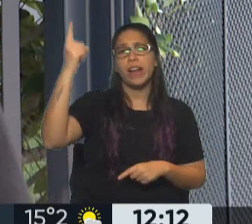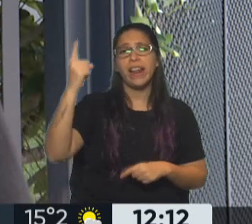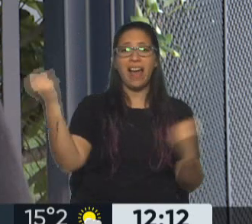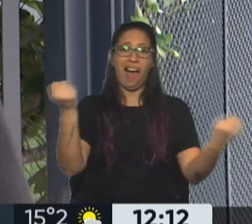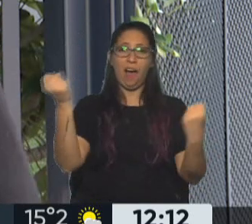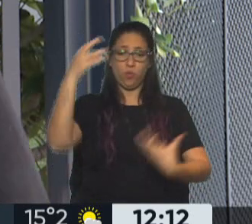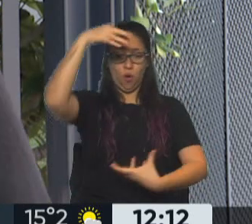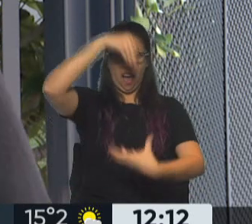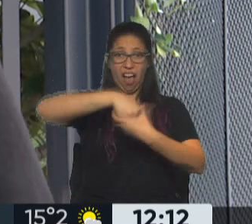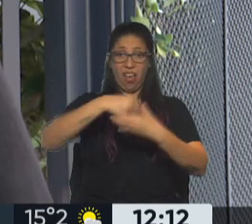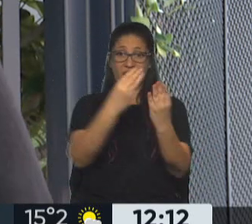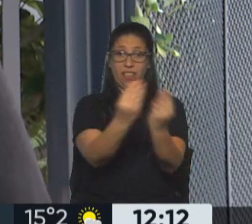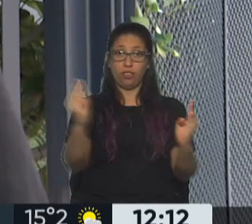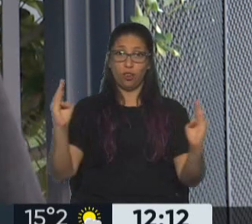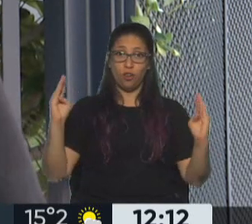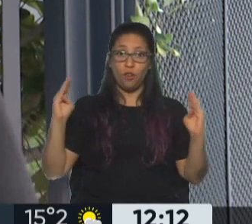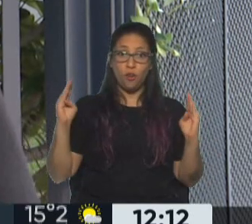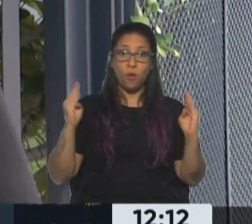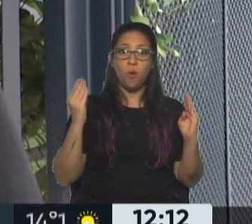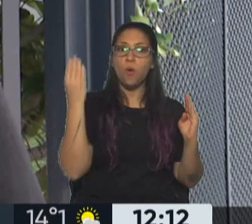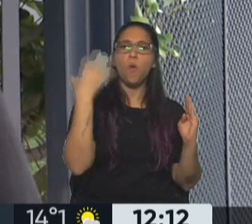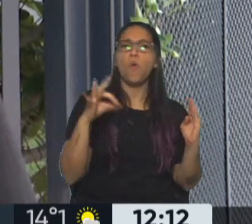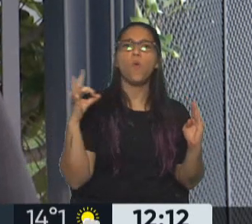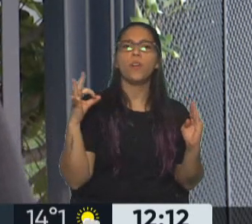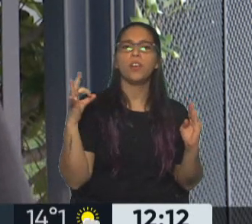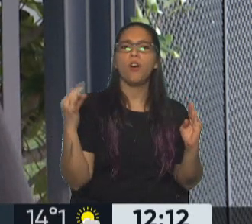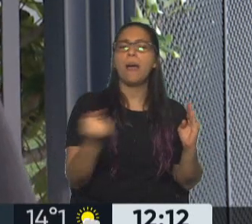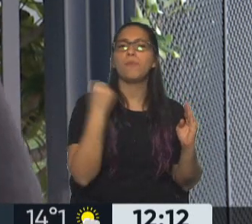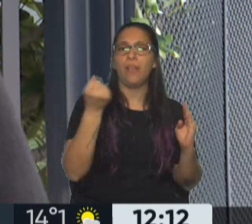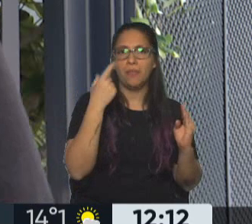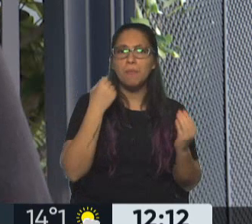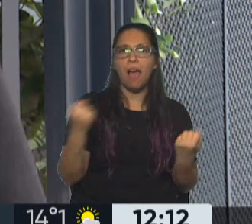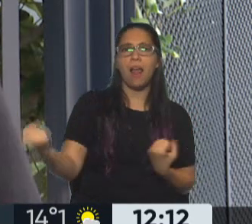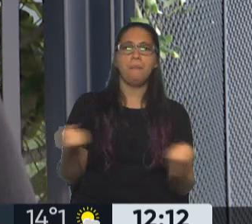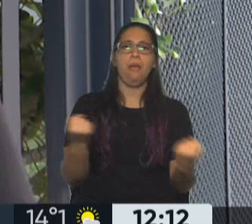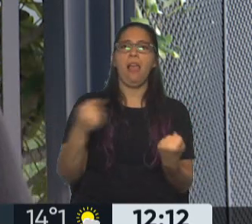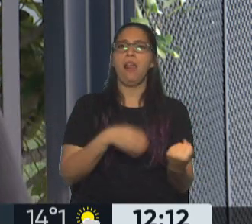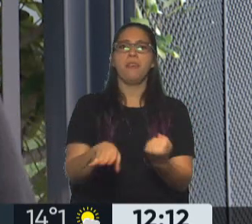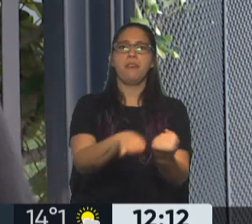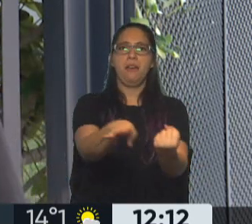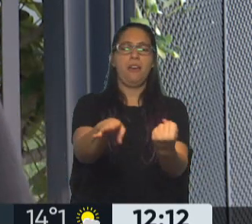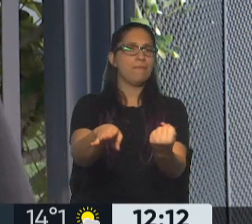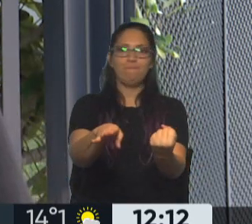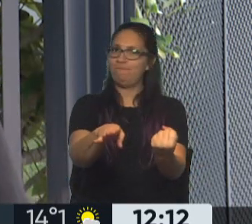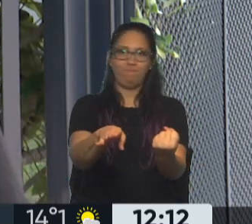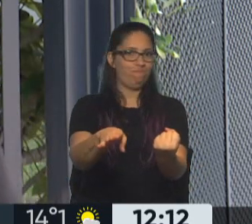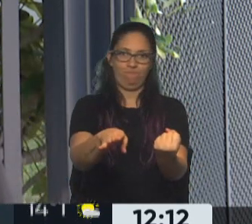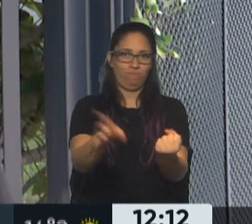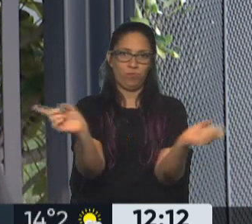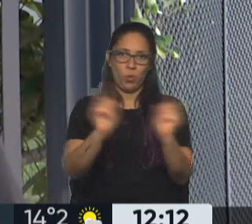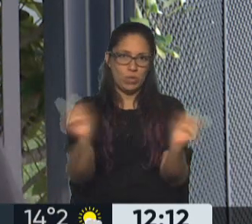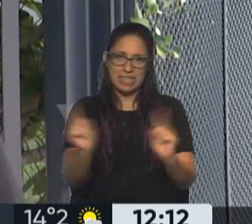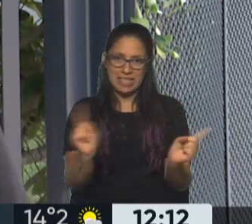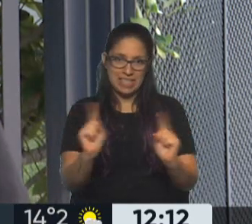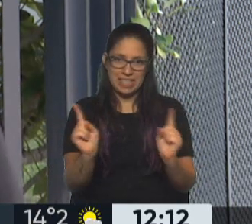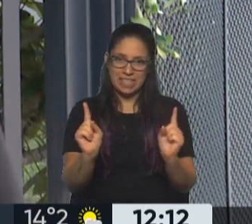dentro del habitáculo es lo único que tiene que saber para poder realizar su conducción de manera eficiente y nada más lejano de la